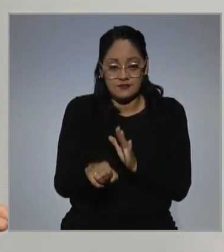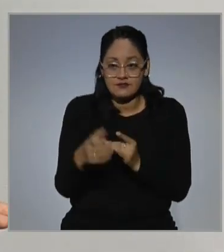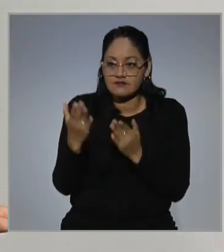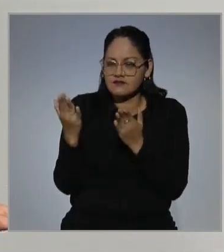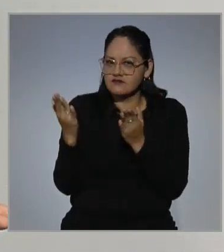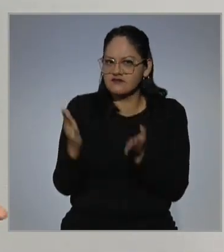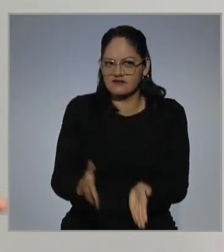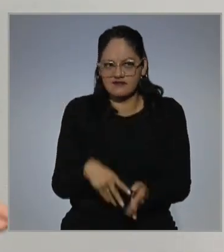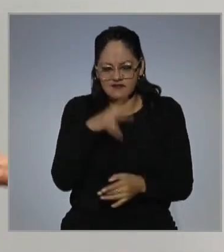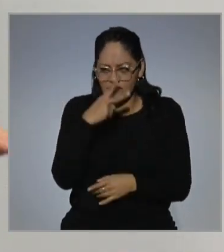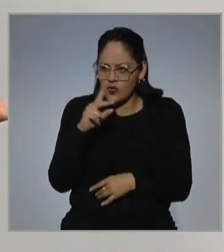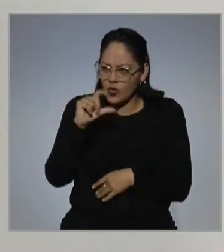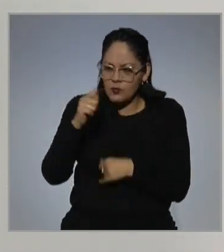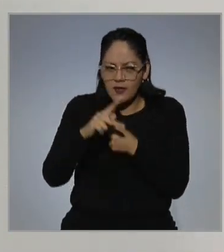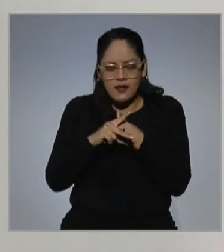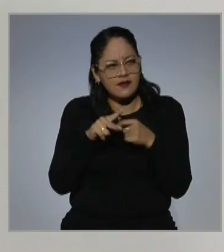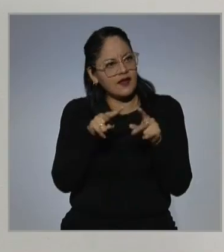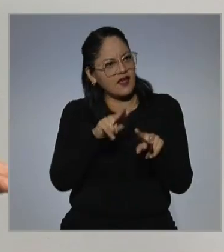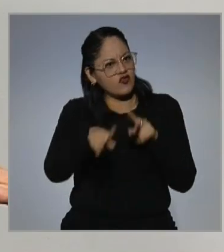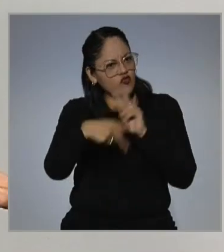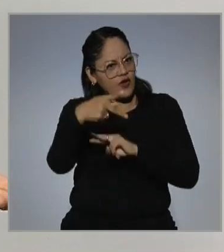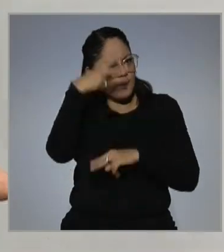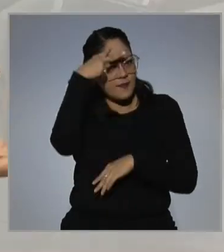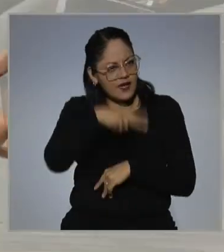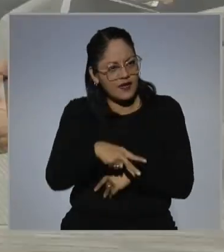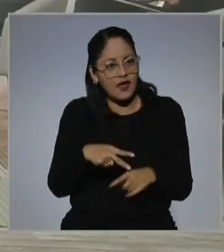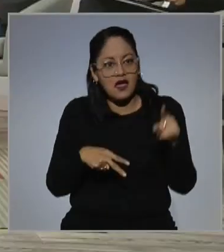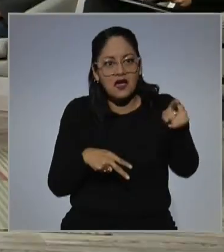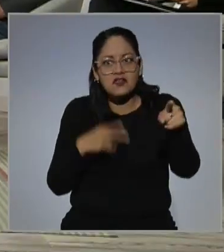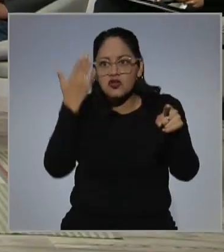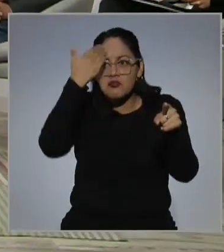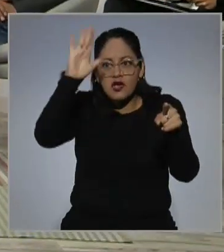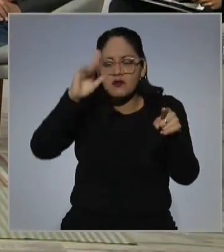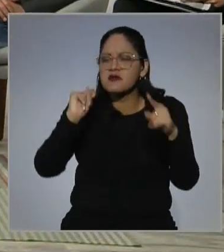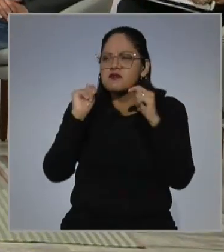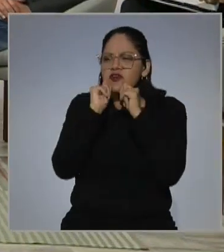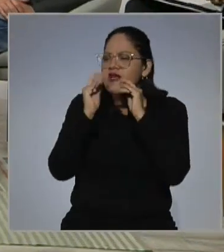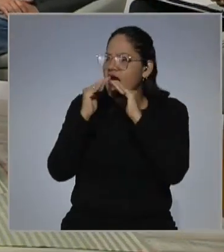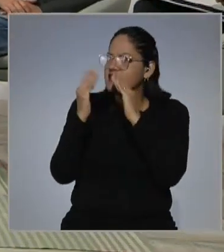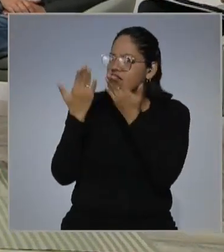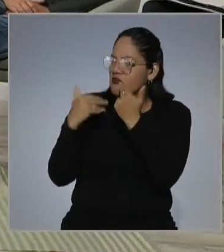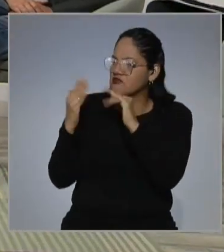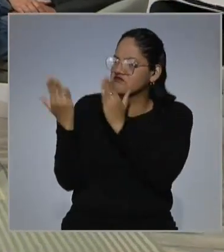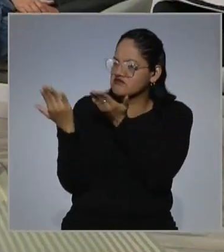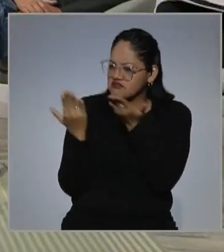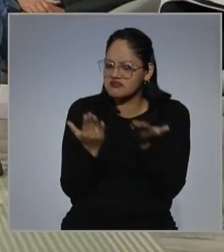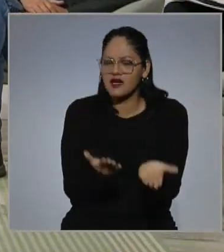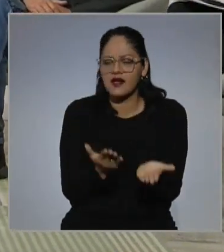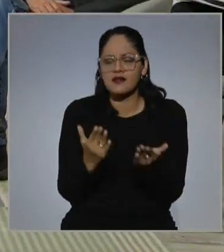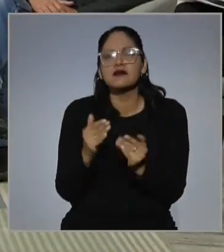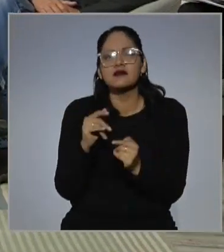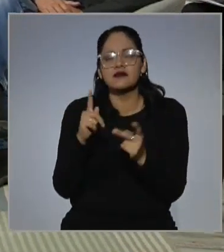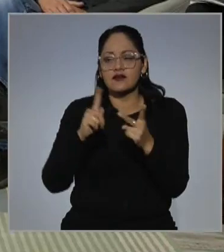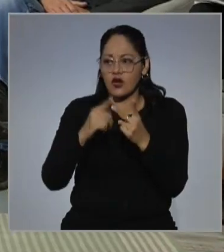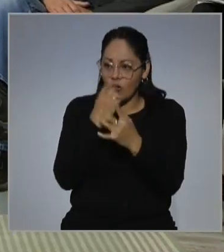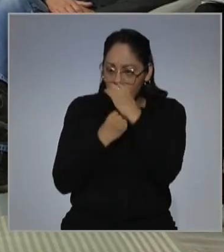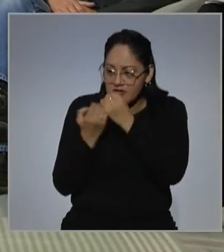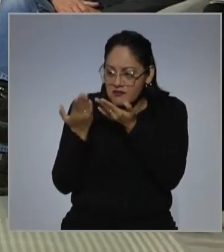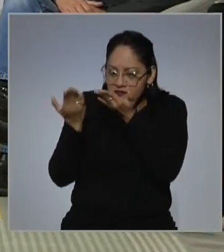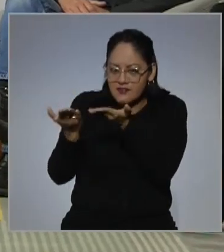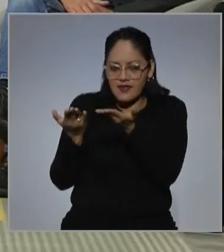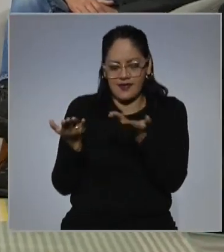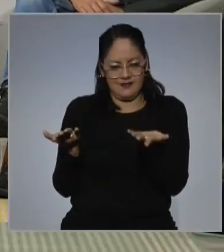se sorprende en el extranjero que dicen, fui a México y no me conocían y me ofrecieron su casa, me ofrecieron comida, me ofrecieron, ¿sí?